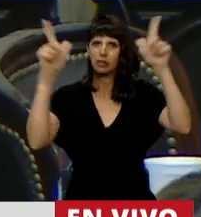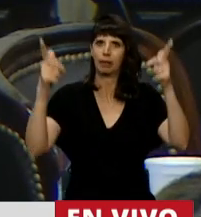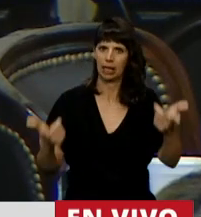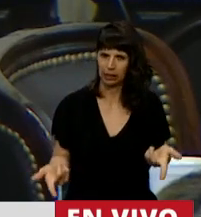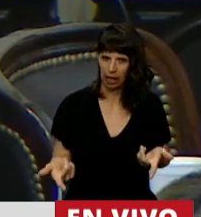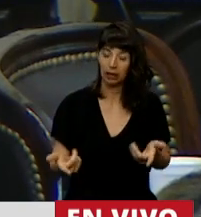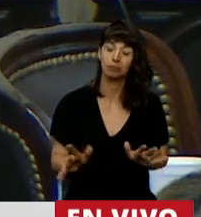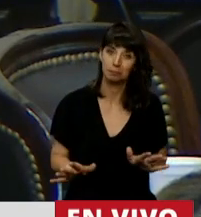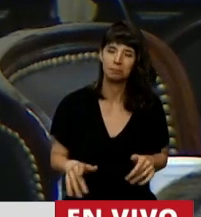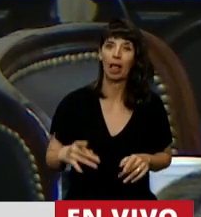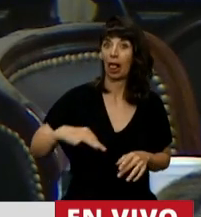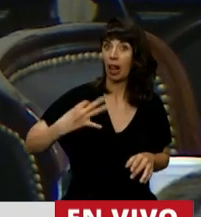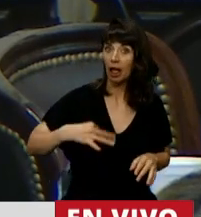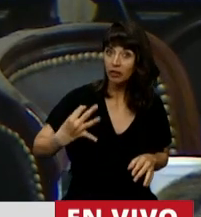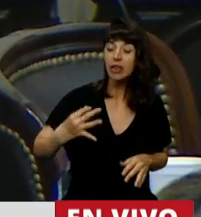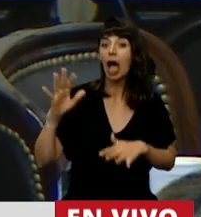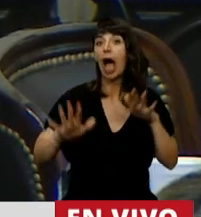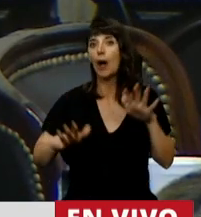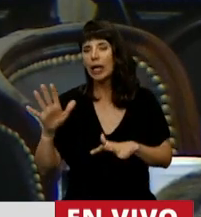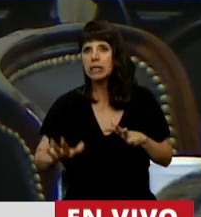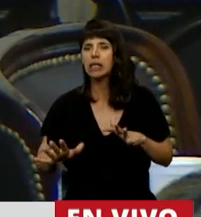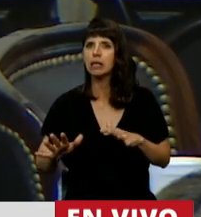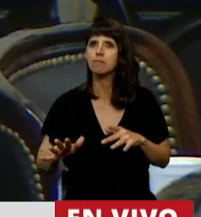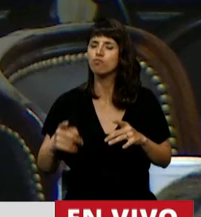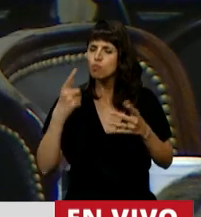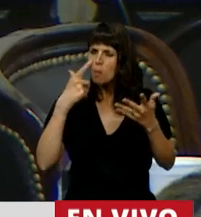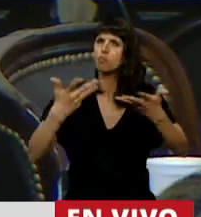Y la vida a veces te pone ante la verdadera realidad